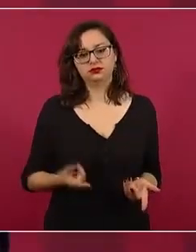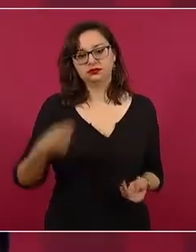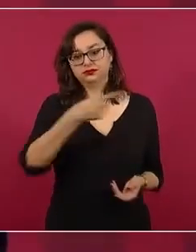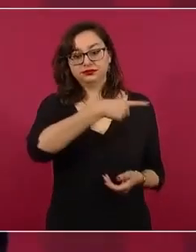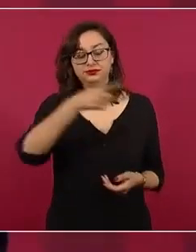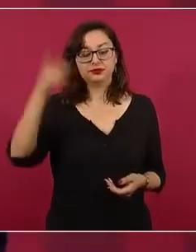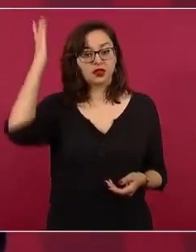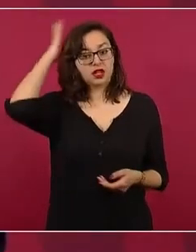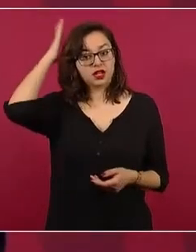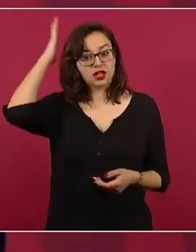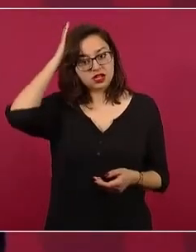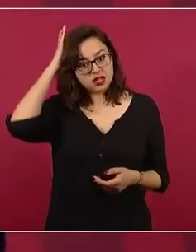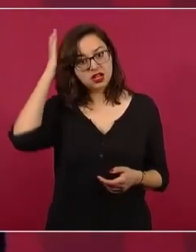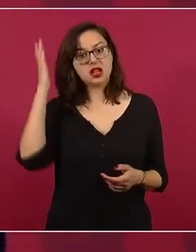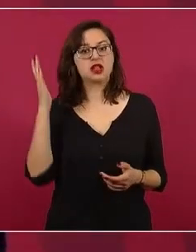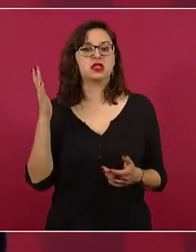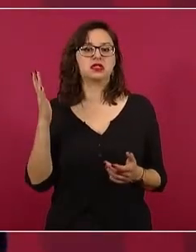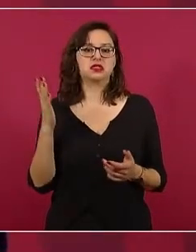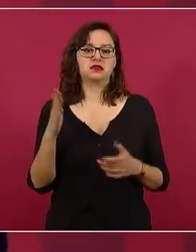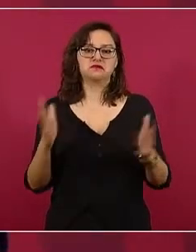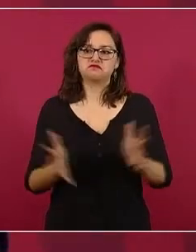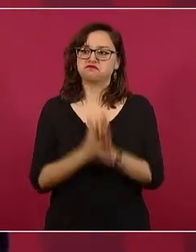antidemocráticos, líderes charros.